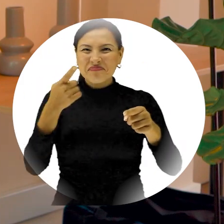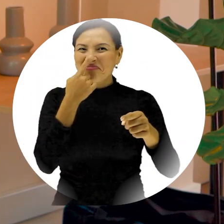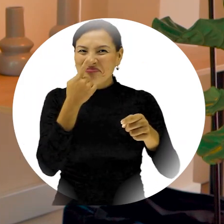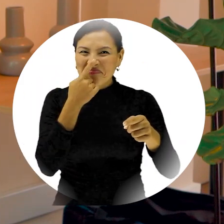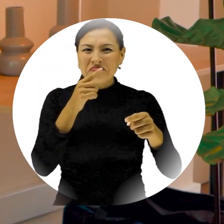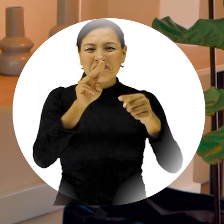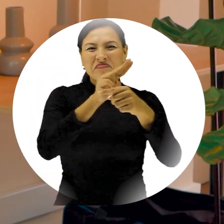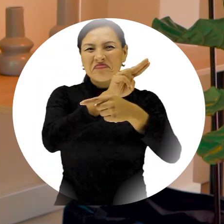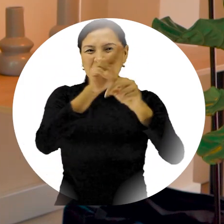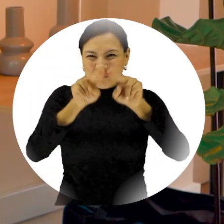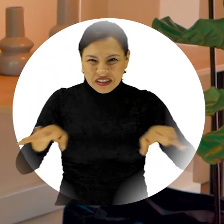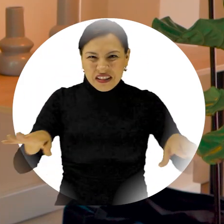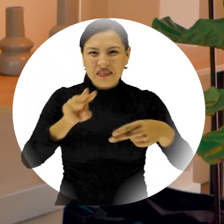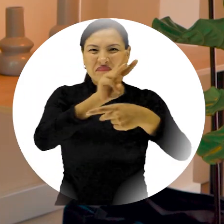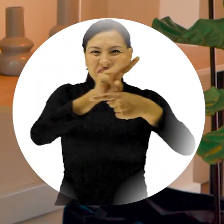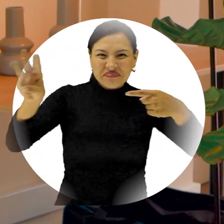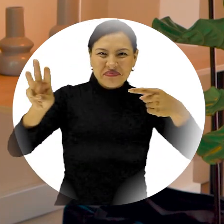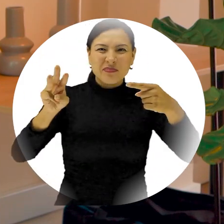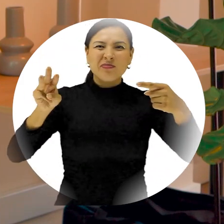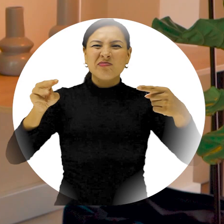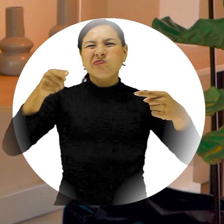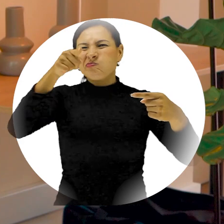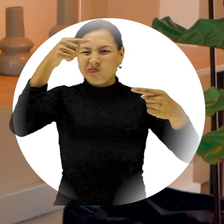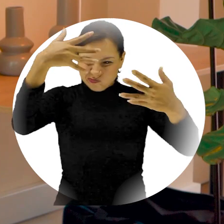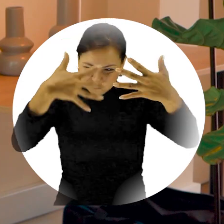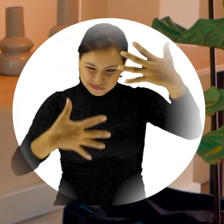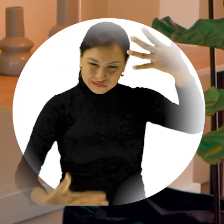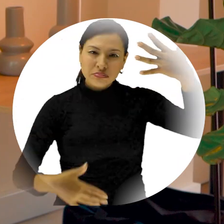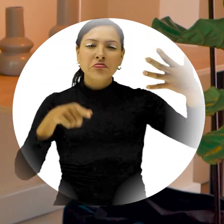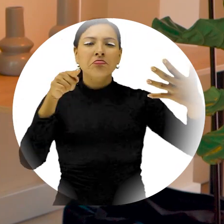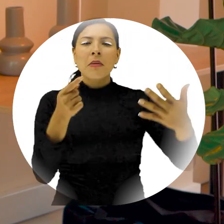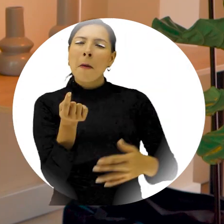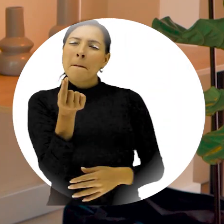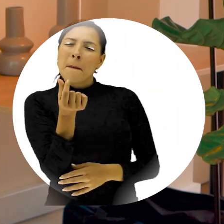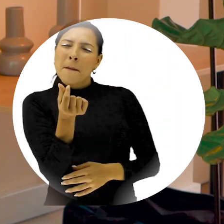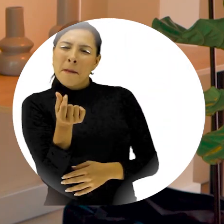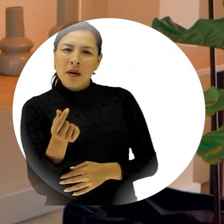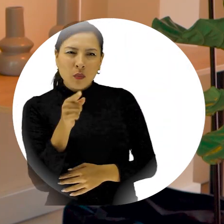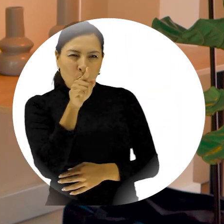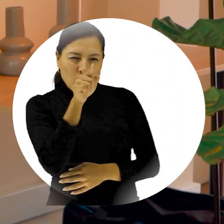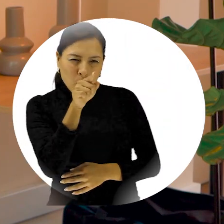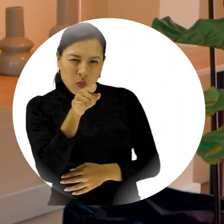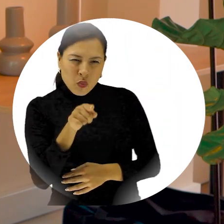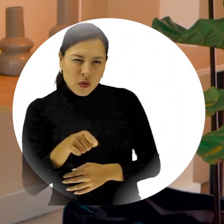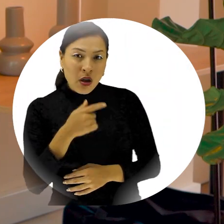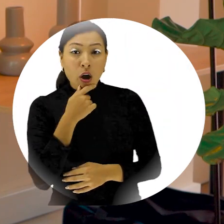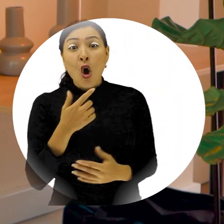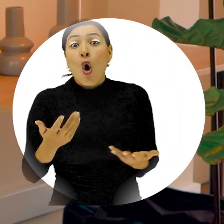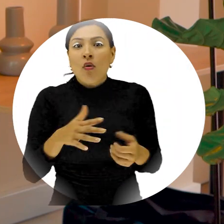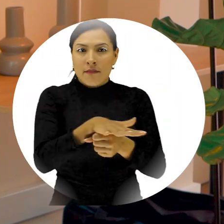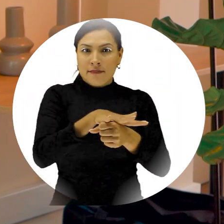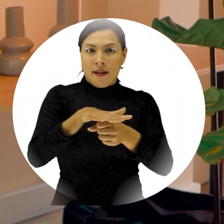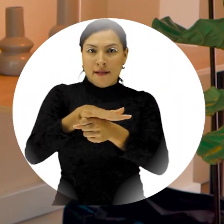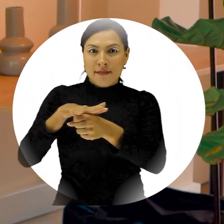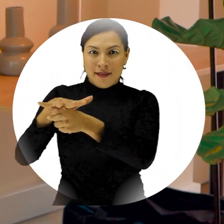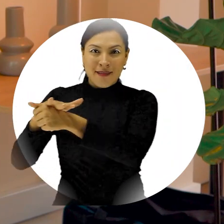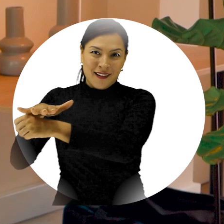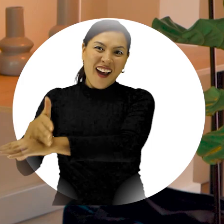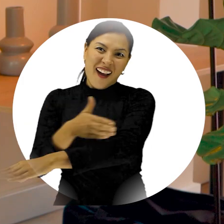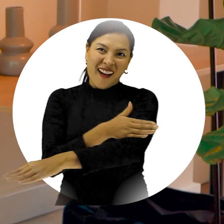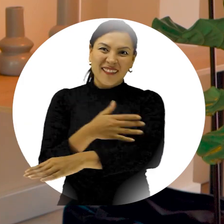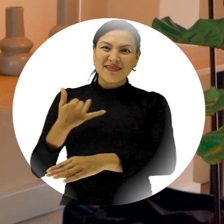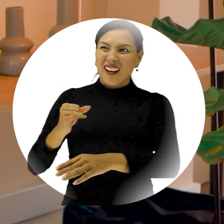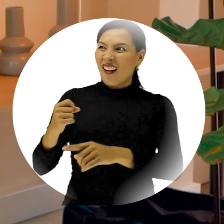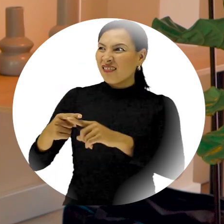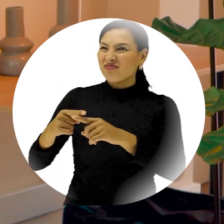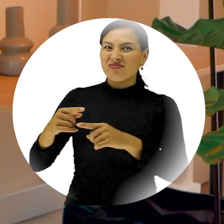en alguna vez a mapear como el precio y a mapearlo también en barrios en donde pues hayamos vivido